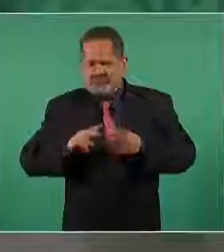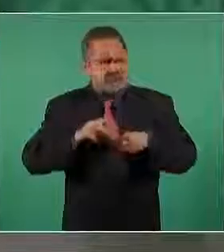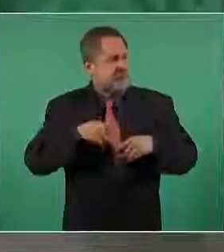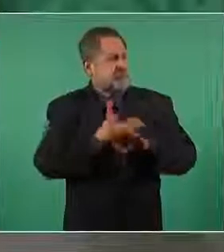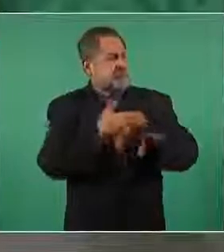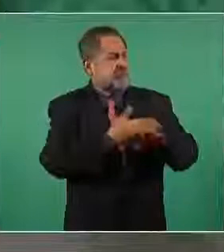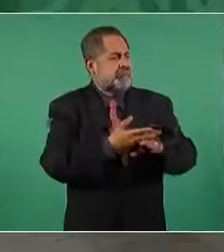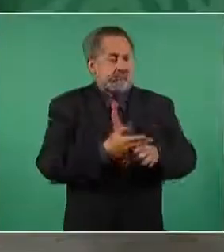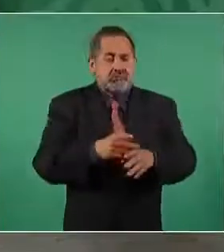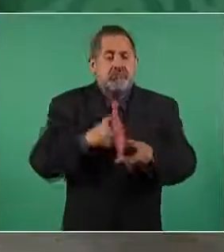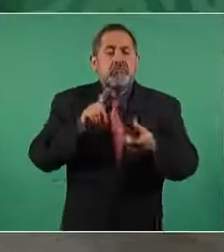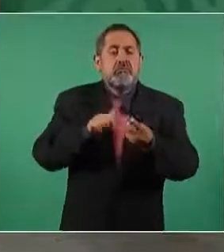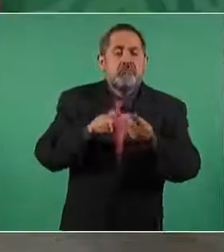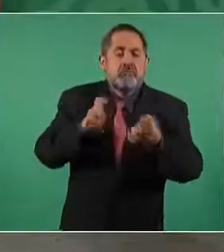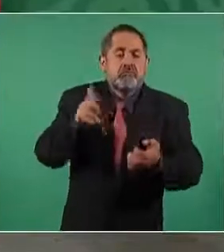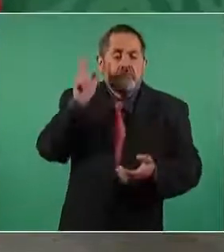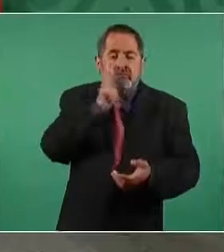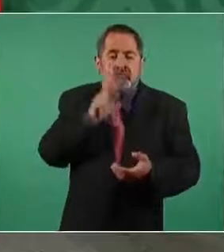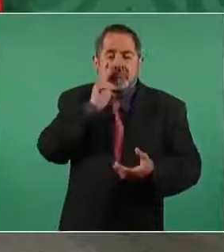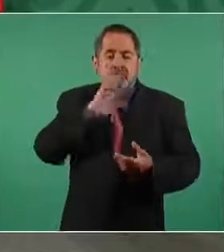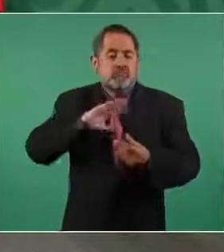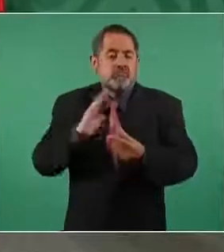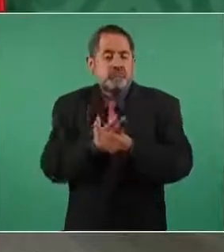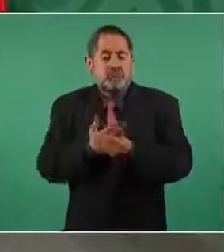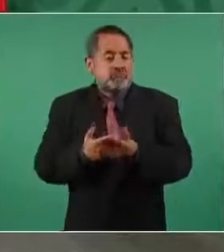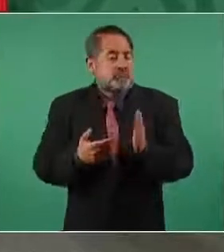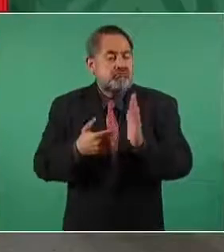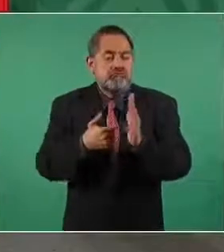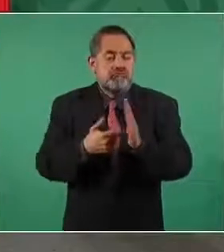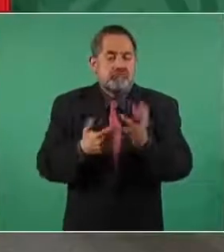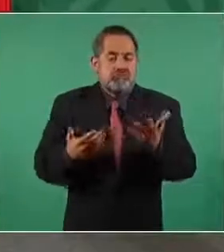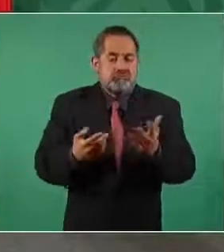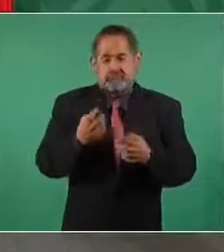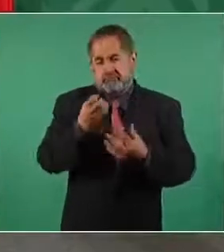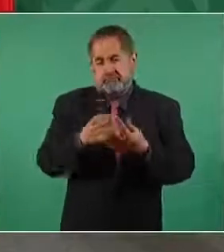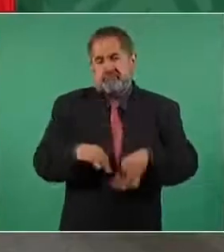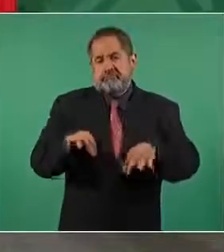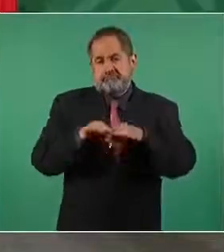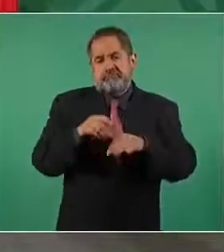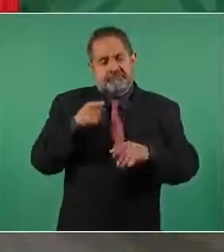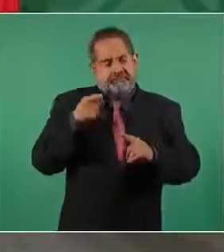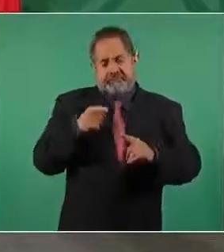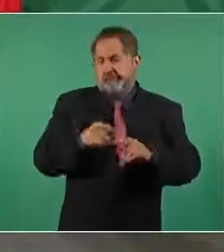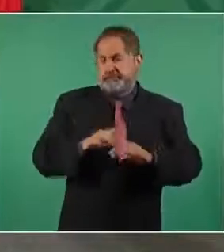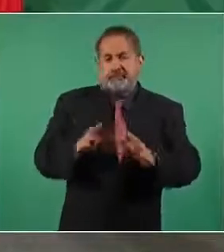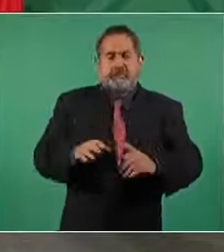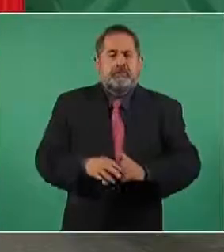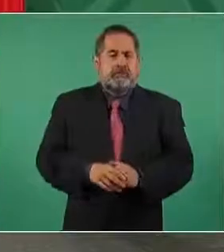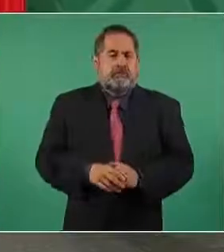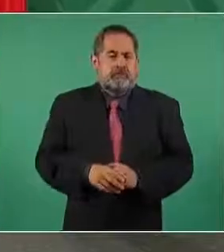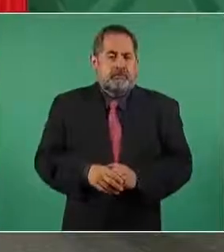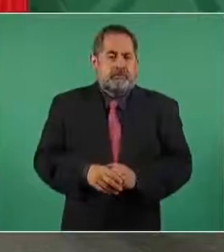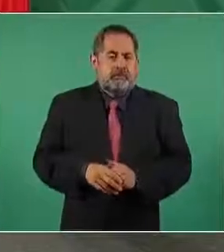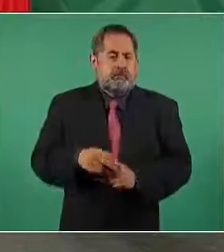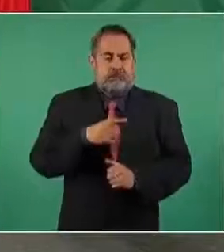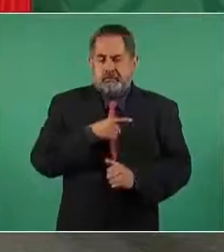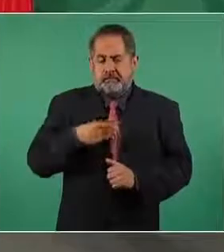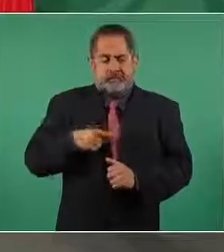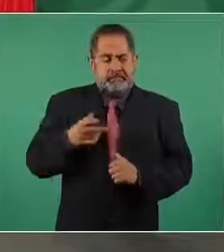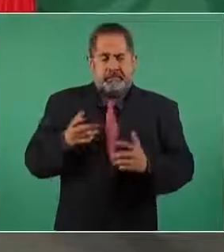sin elementos, que no haya juicios sumarios, que no haya